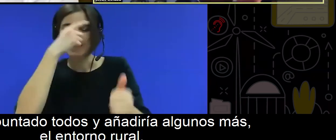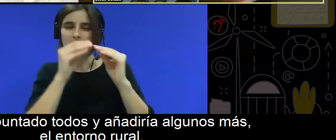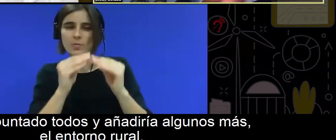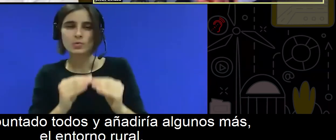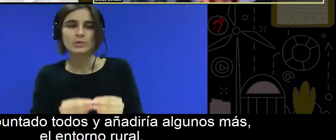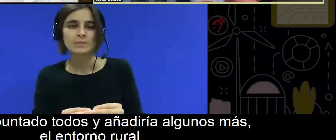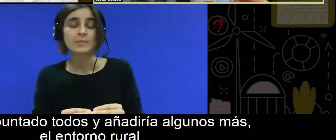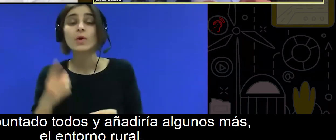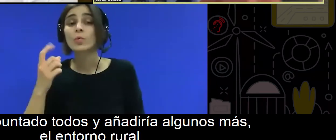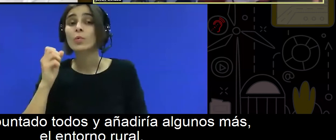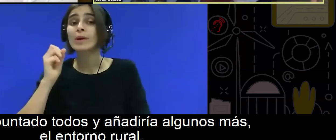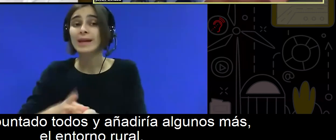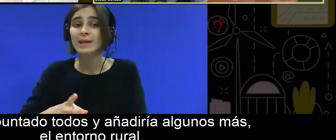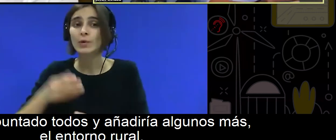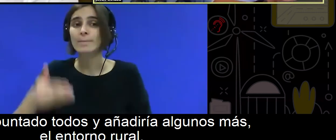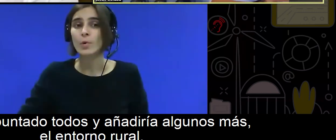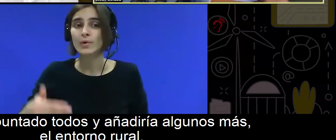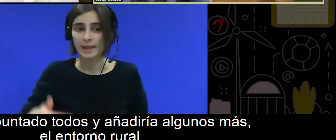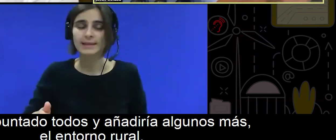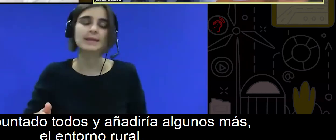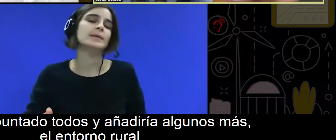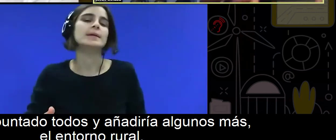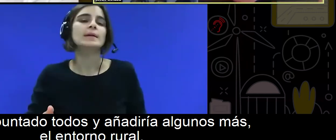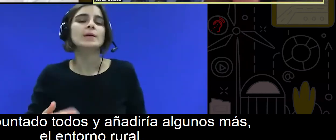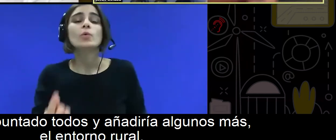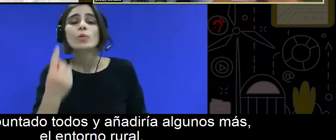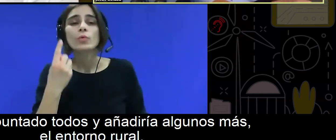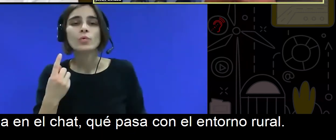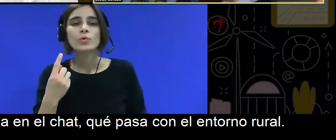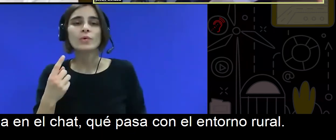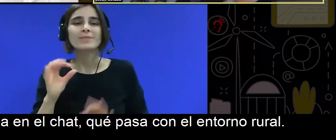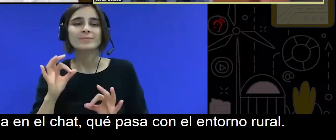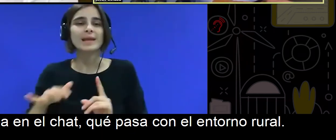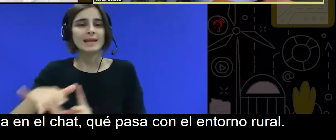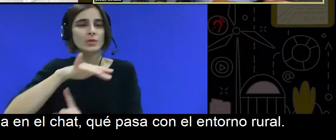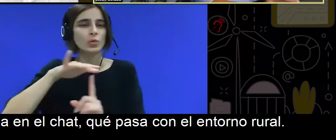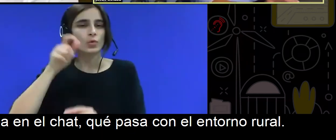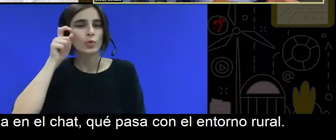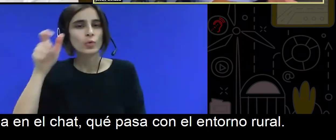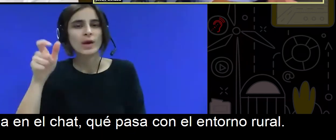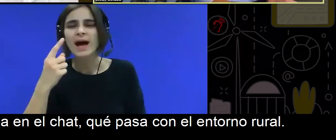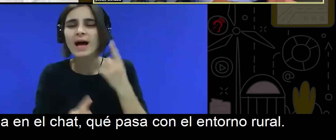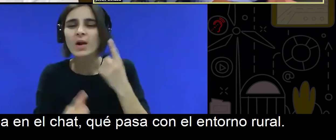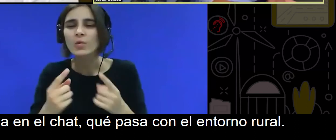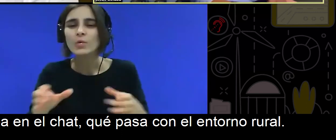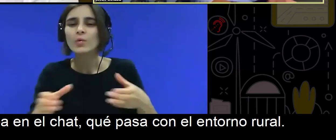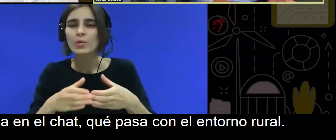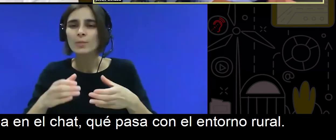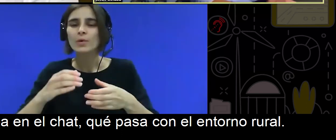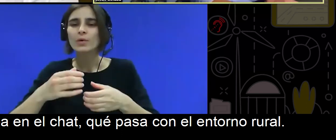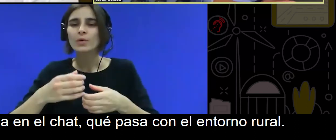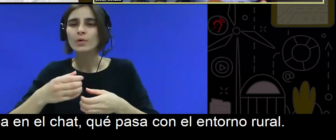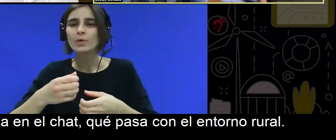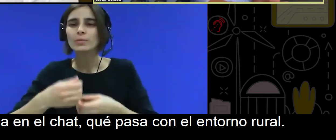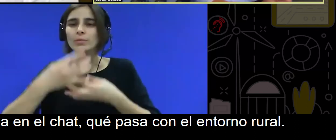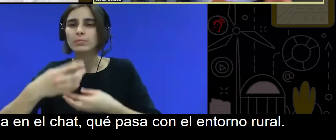has apuntado todos y añadiría algunos más, que es el del entorno rural, perdón. Alguien lo citaba por aquí en el grupo, ¿no? En el chat,